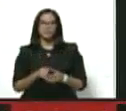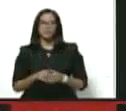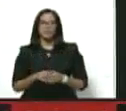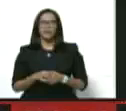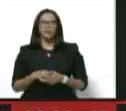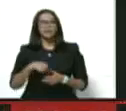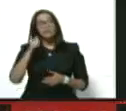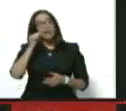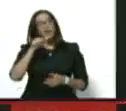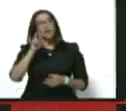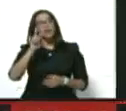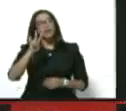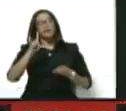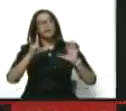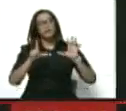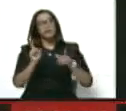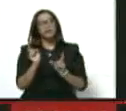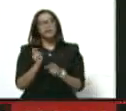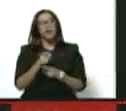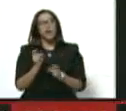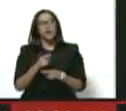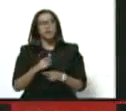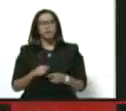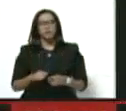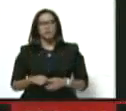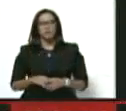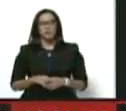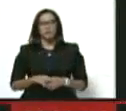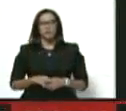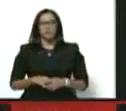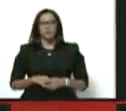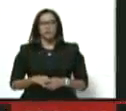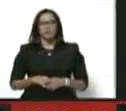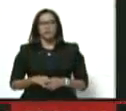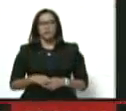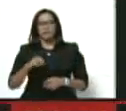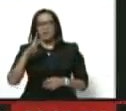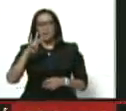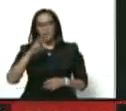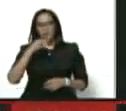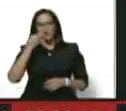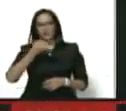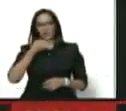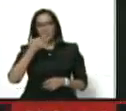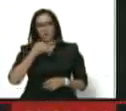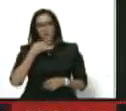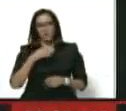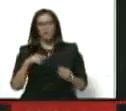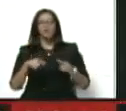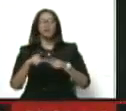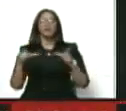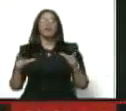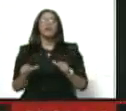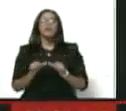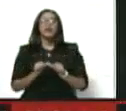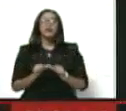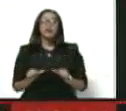Sábado 27 de agosto, a las 2 de la tarde, en el sitio que sea